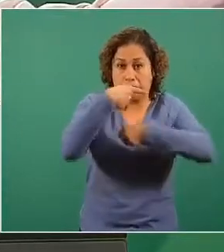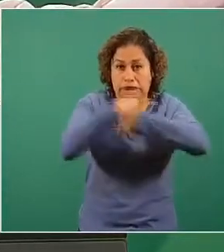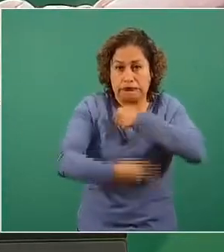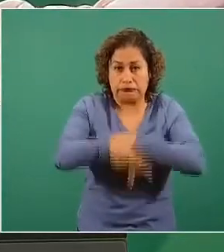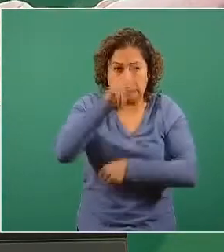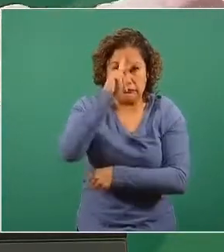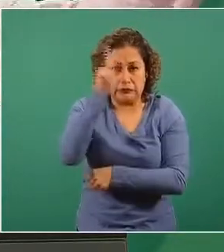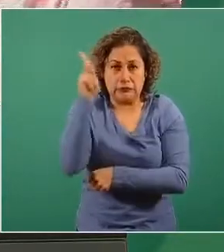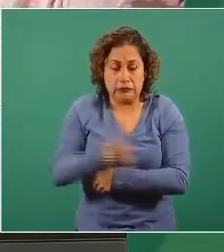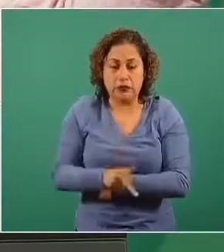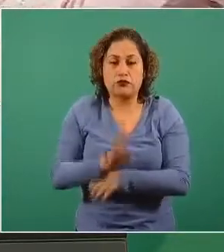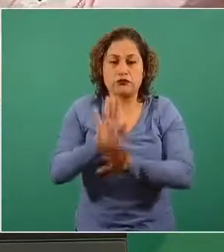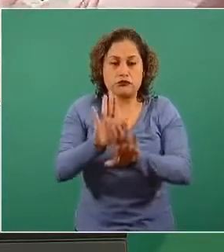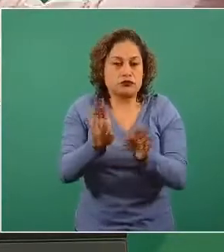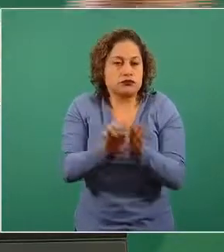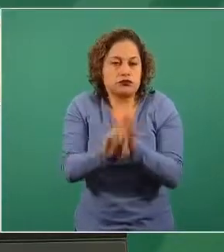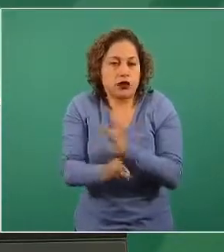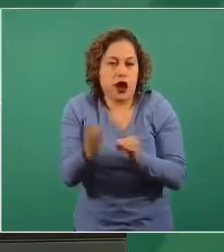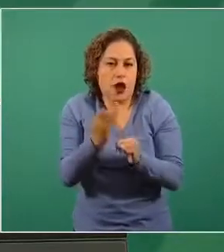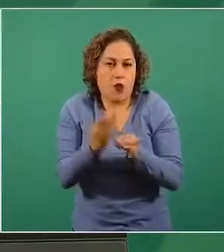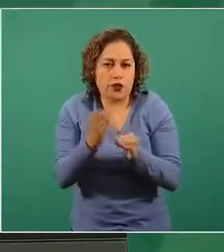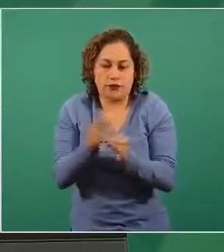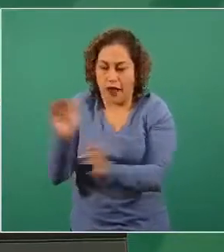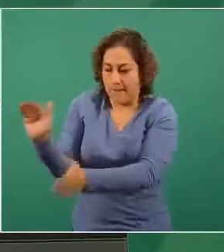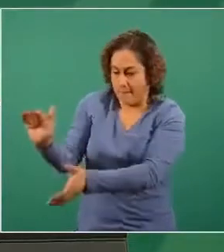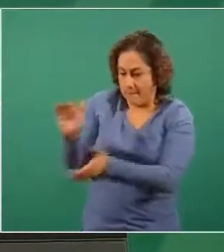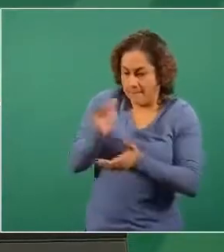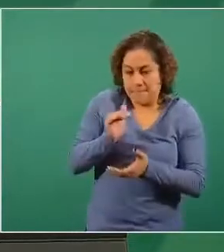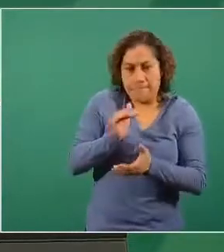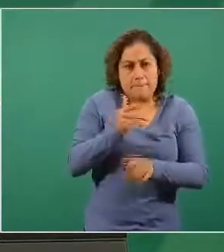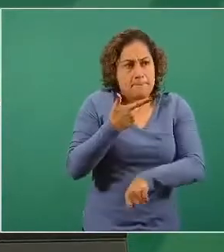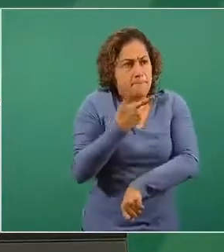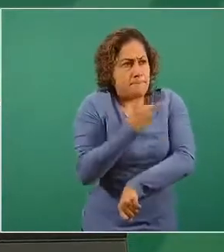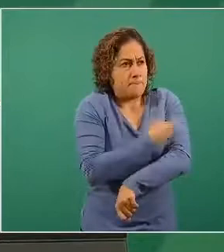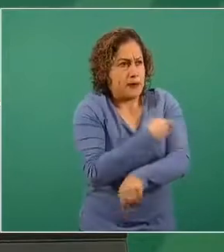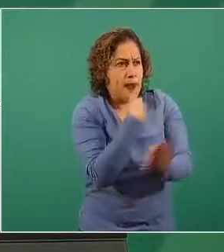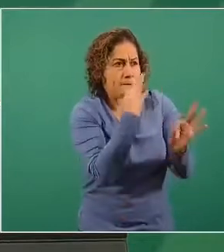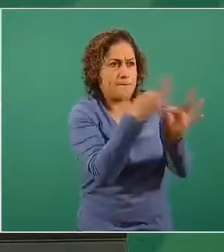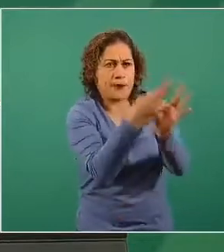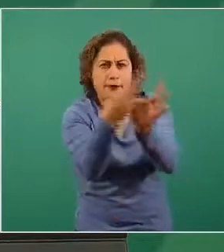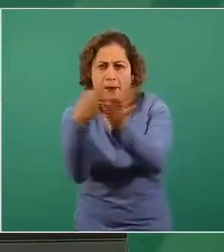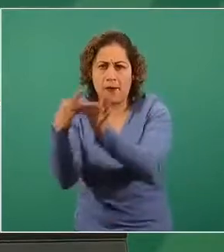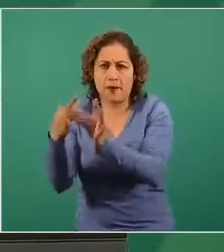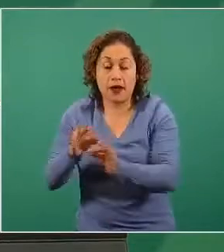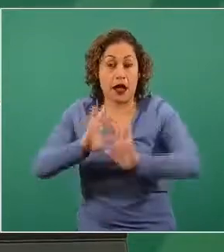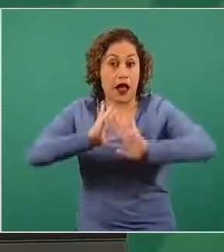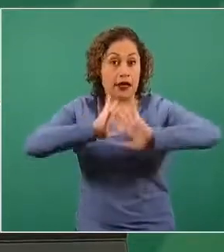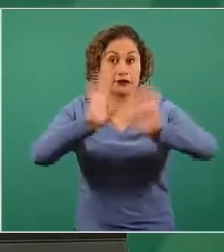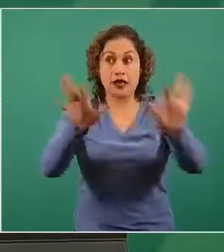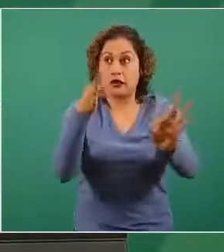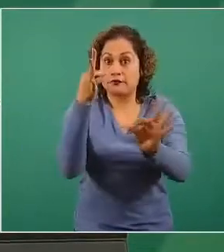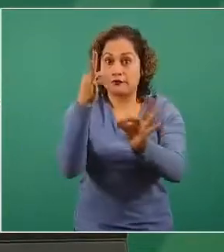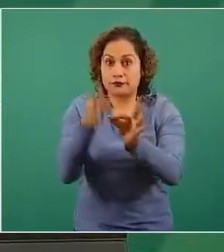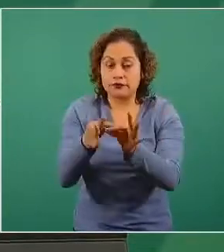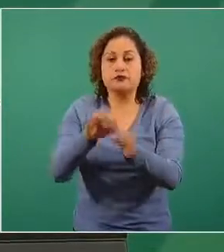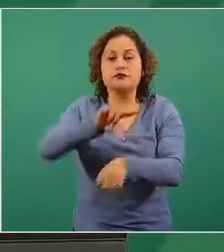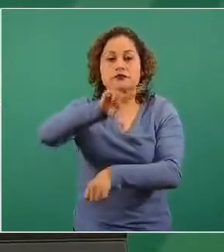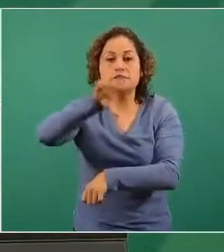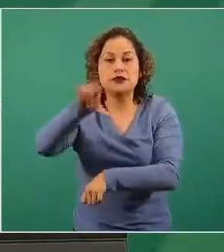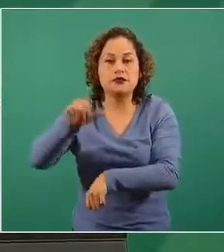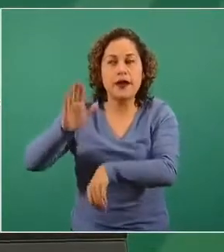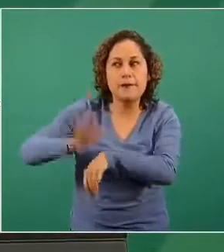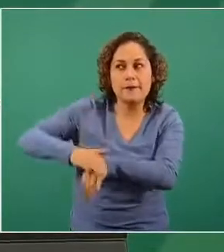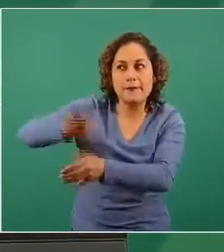este grupo de personas de forma más rápida y cuando vayan llegando ya las vacunas por millones,